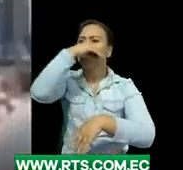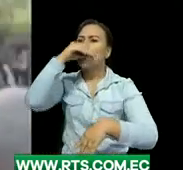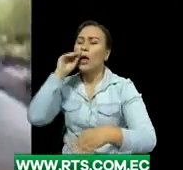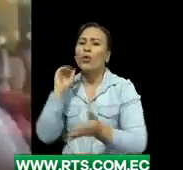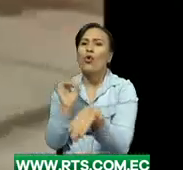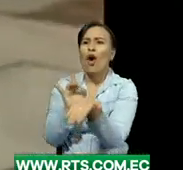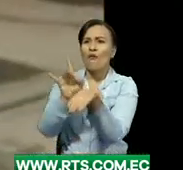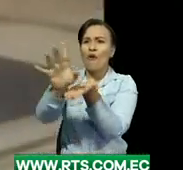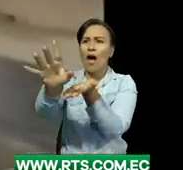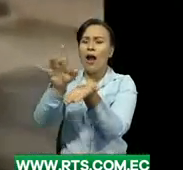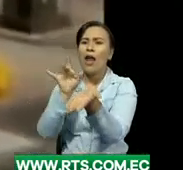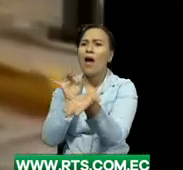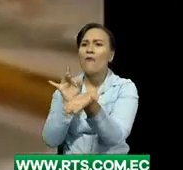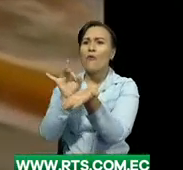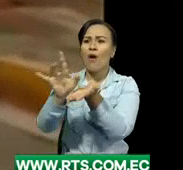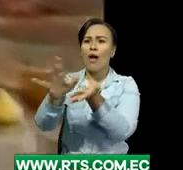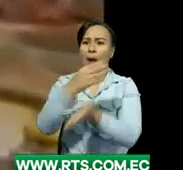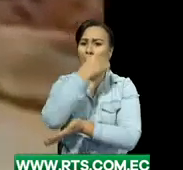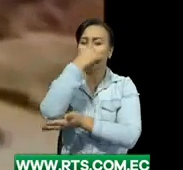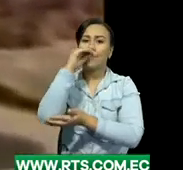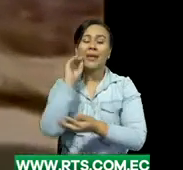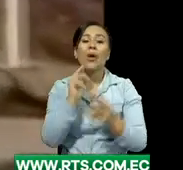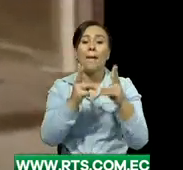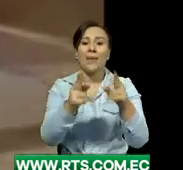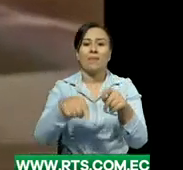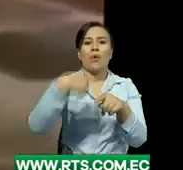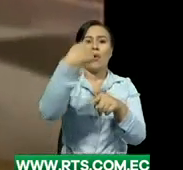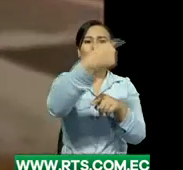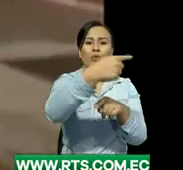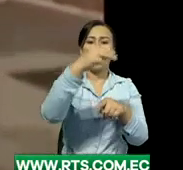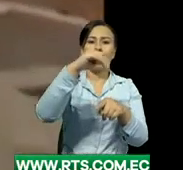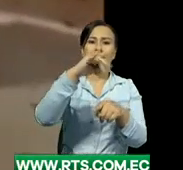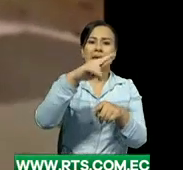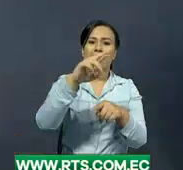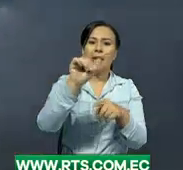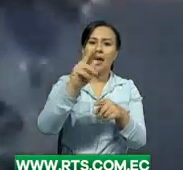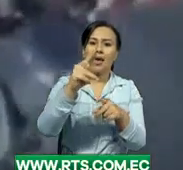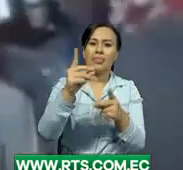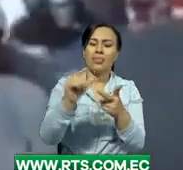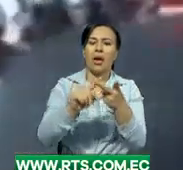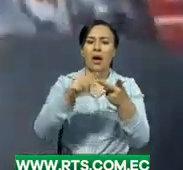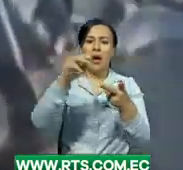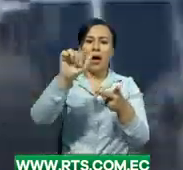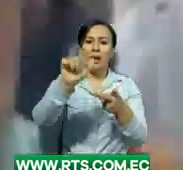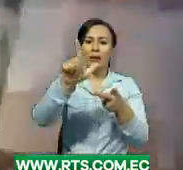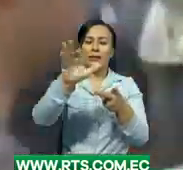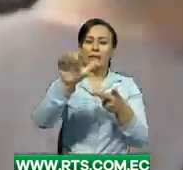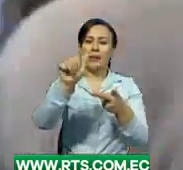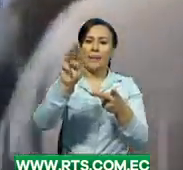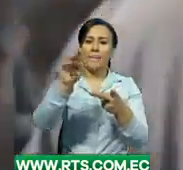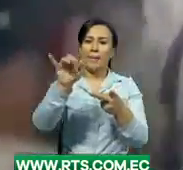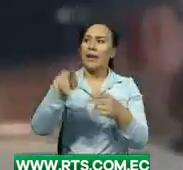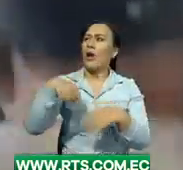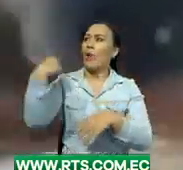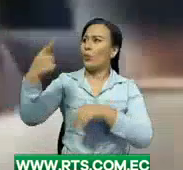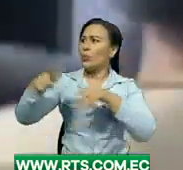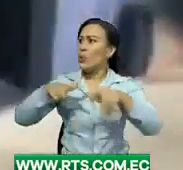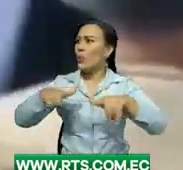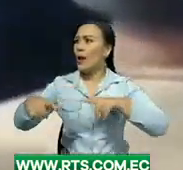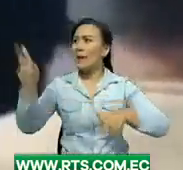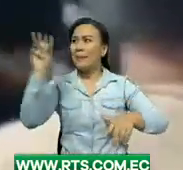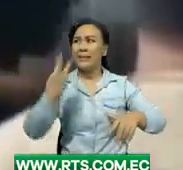República. Mismo panorama también se daba en Altamira y Miranda, otras localidades de Venezuela.